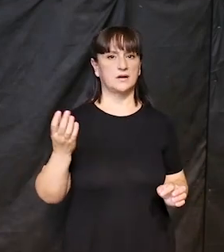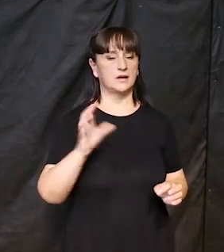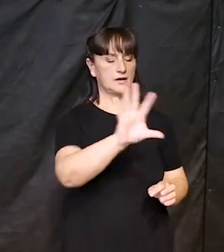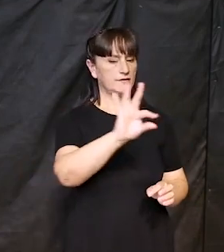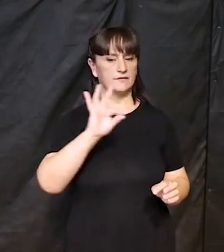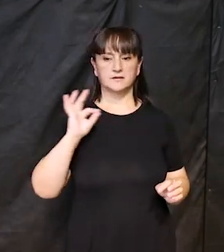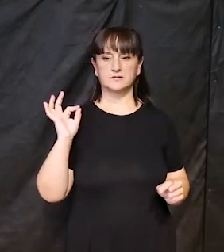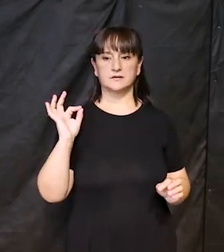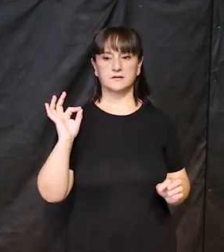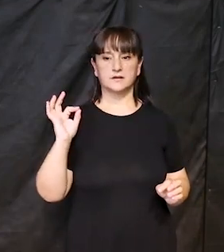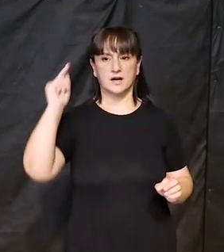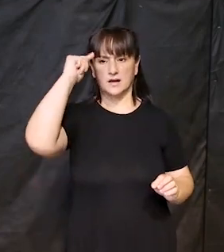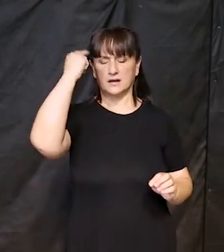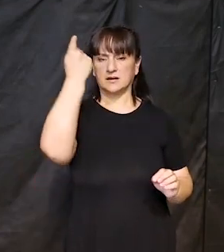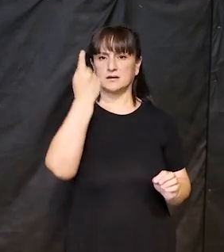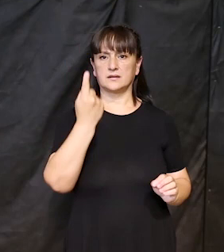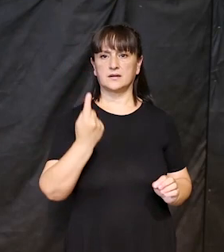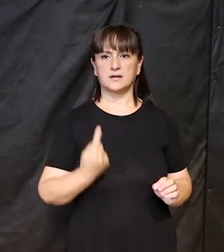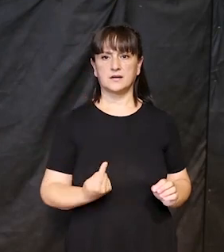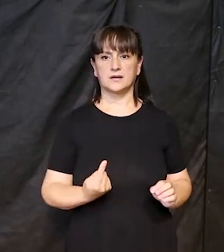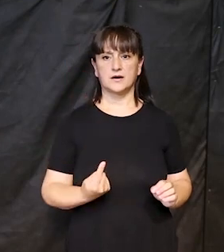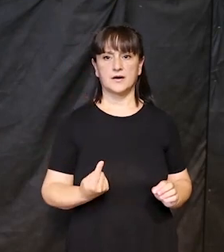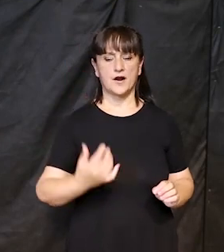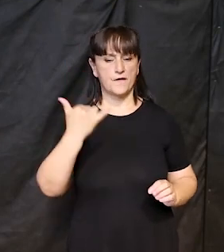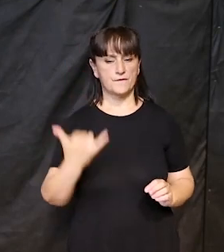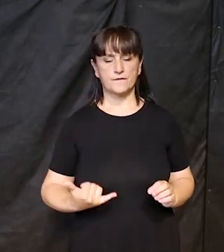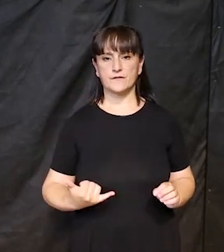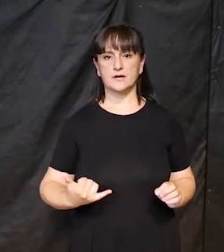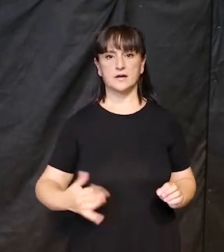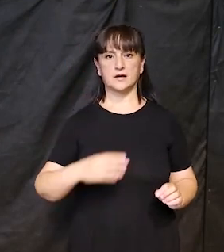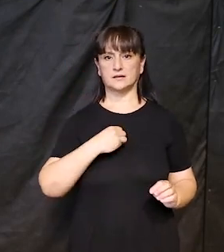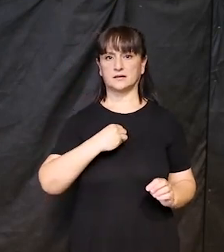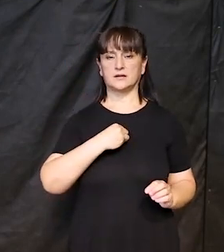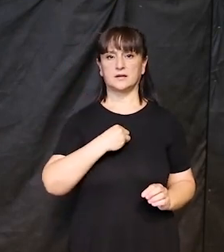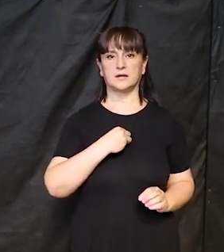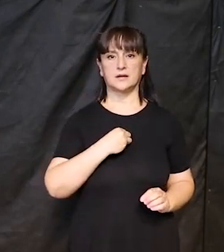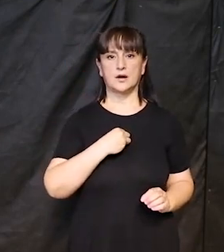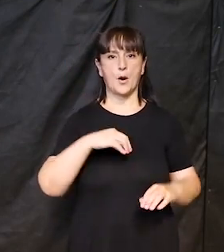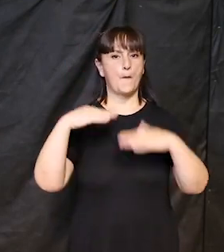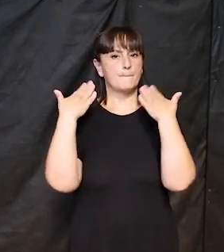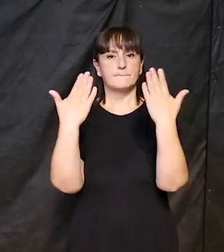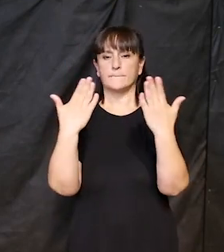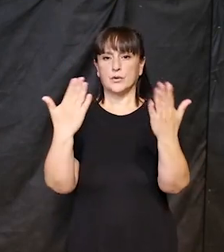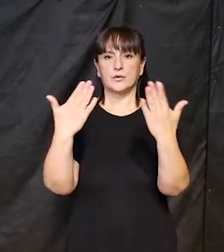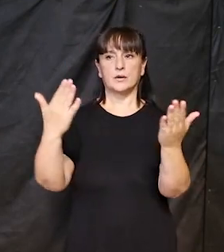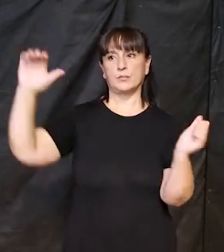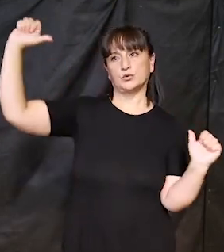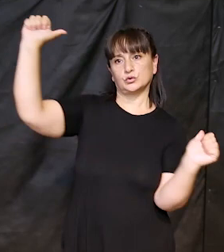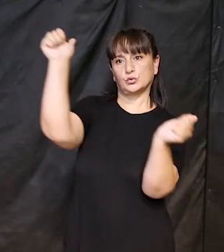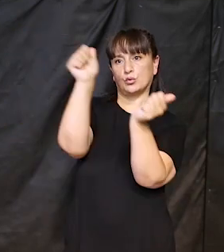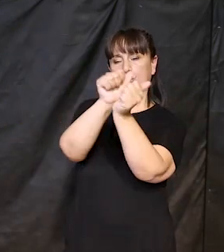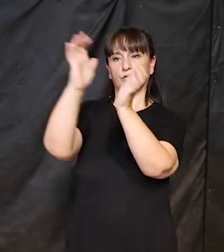su vida por dios usted va a ser igual que gedeón salí de un territorio de la negación del no se puede así se puede